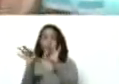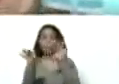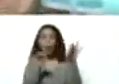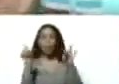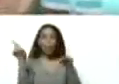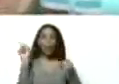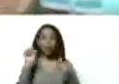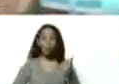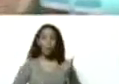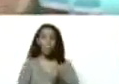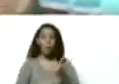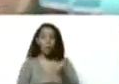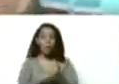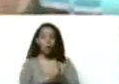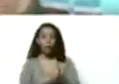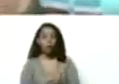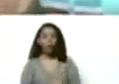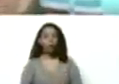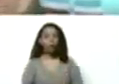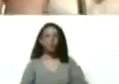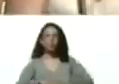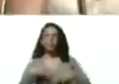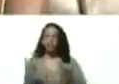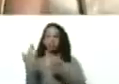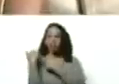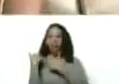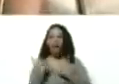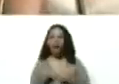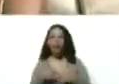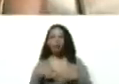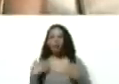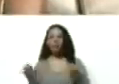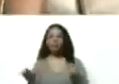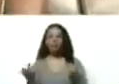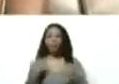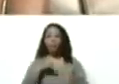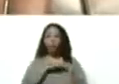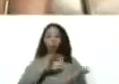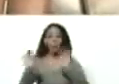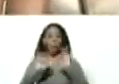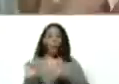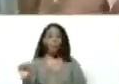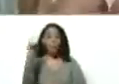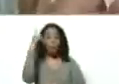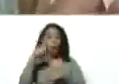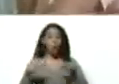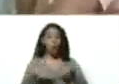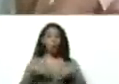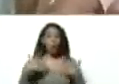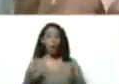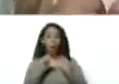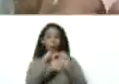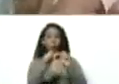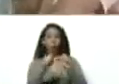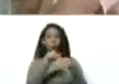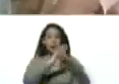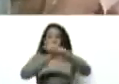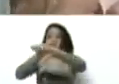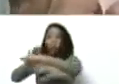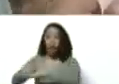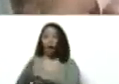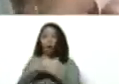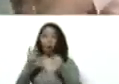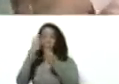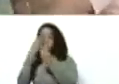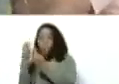propulsores y propulsoras. ¿Qué corresponde ahora? Bueno, nos preparamos, en primer lugar, seguir convocando invitando a toda